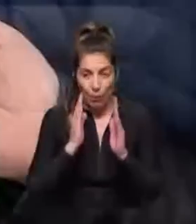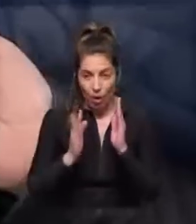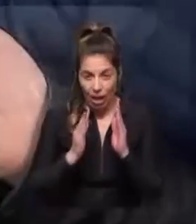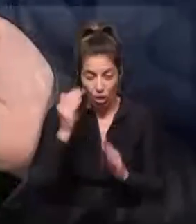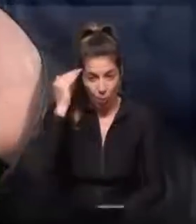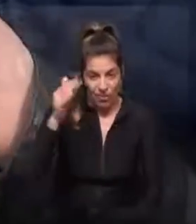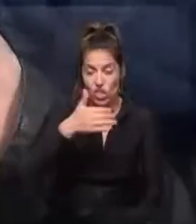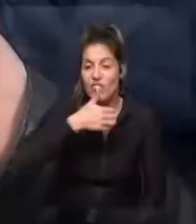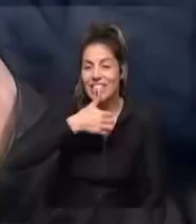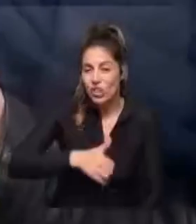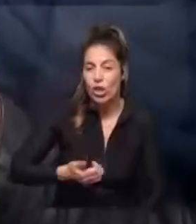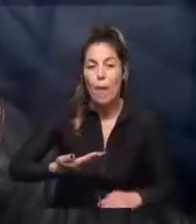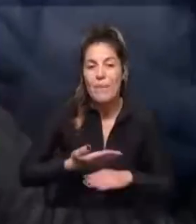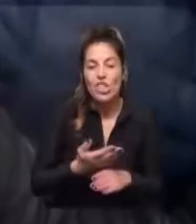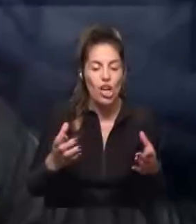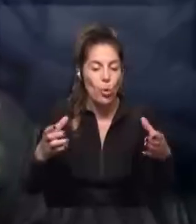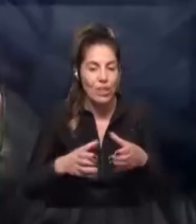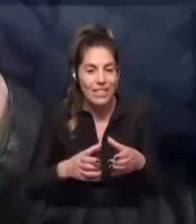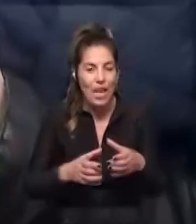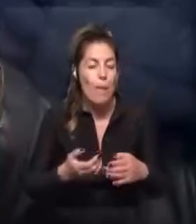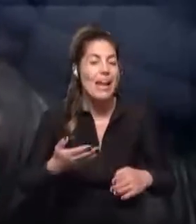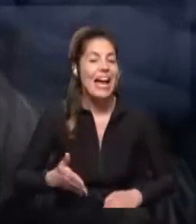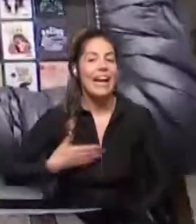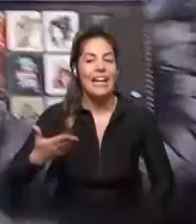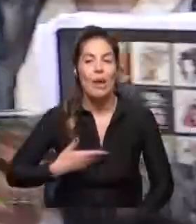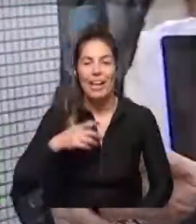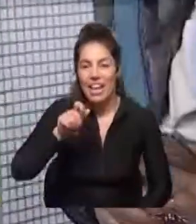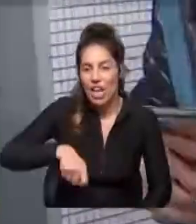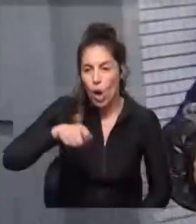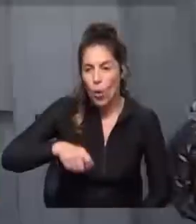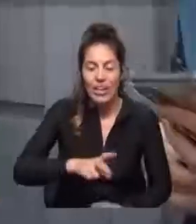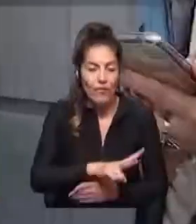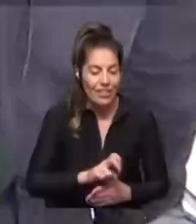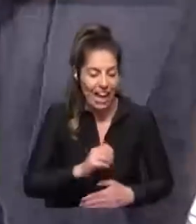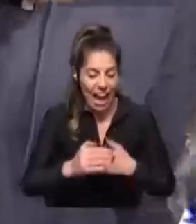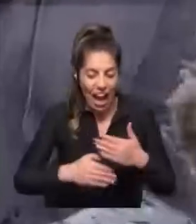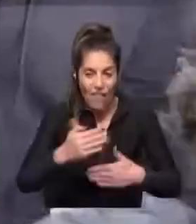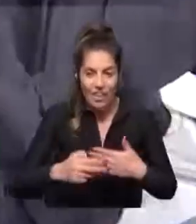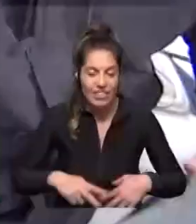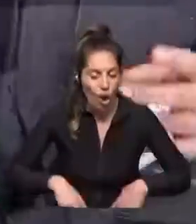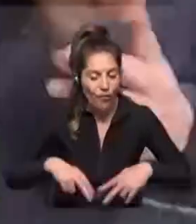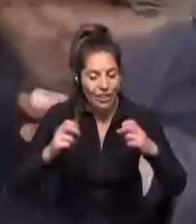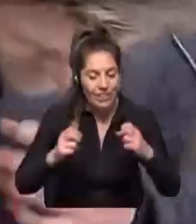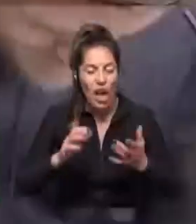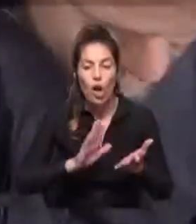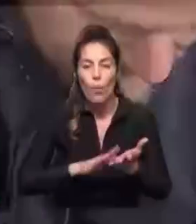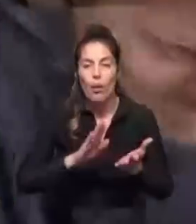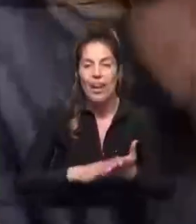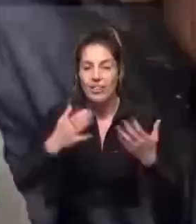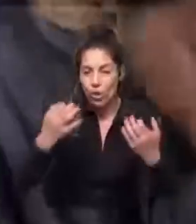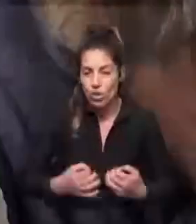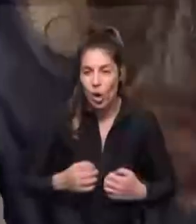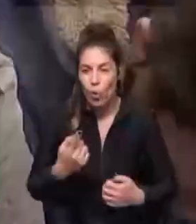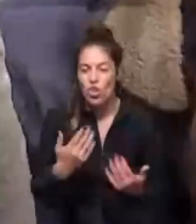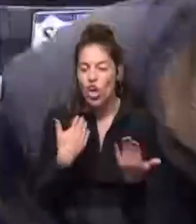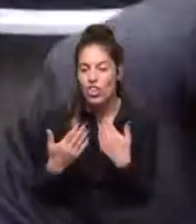mauesin Fernández lechini pidió la audiencia judicial para reclamarle a la jueza Vargas que la fiscalía avance con unas pericias vinculadas a comprobar la autenticidad de